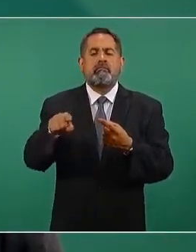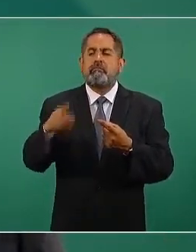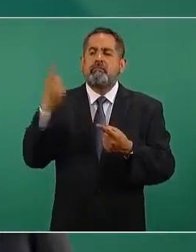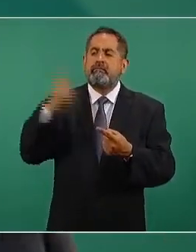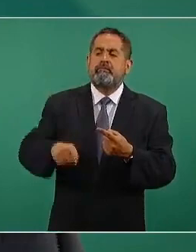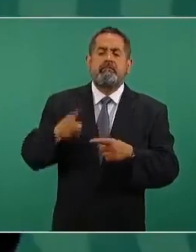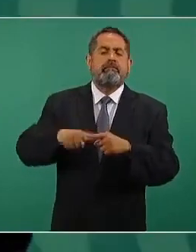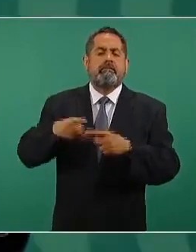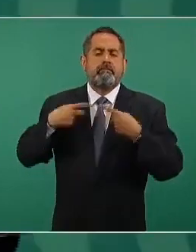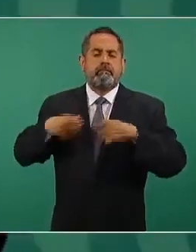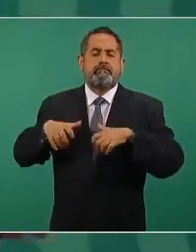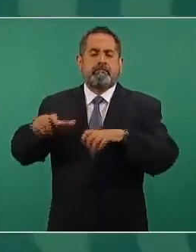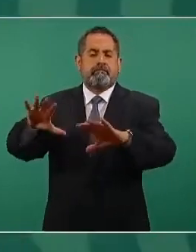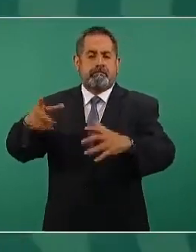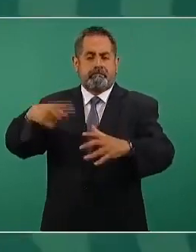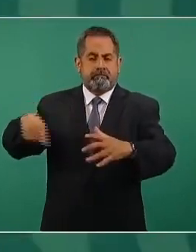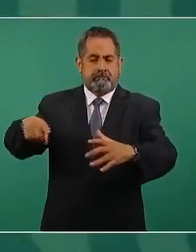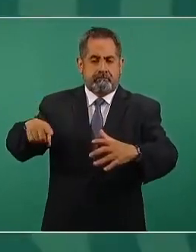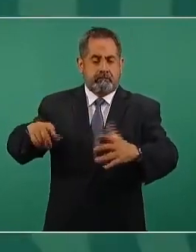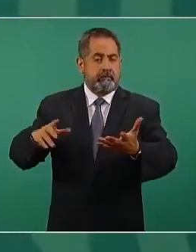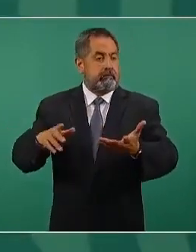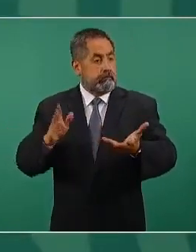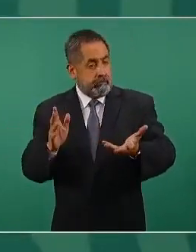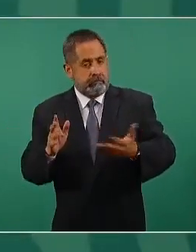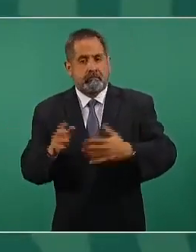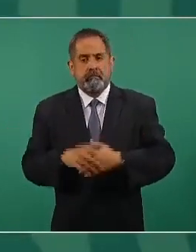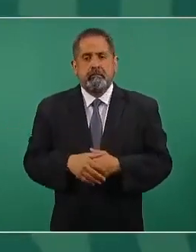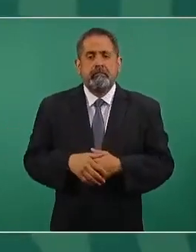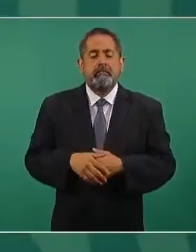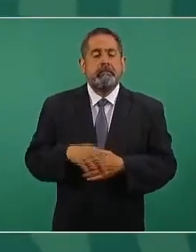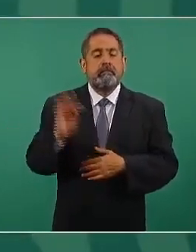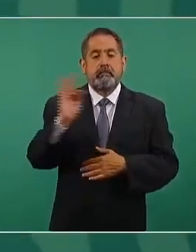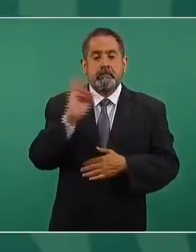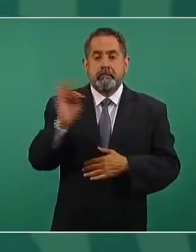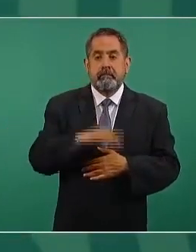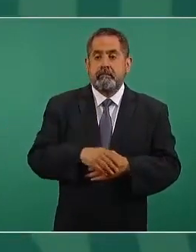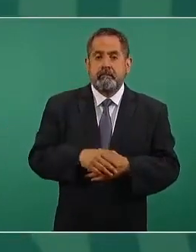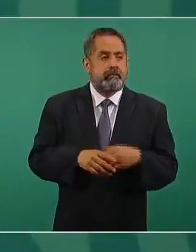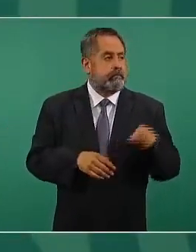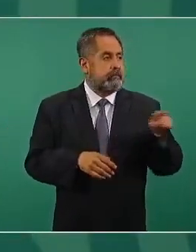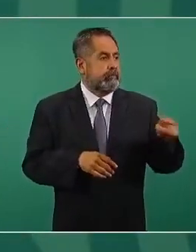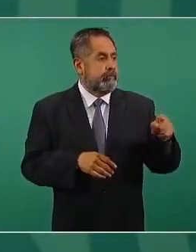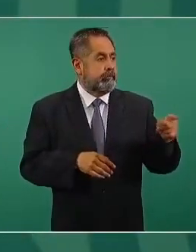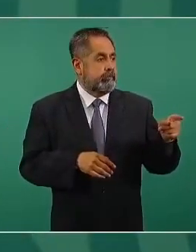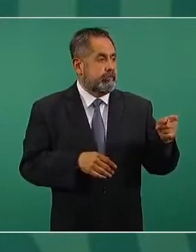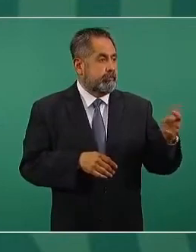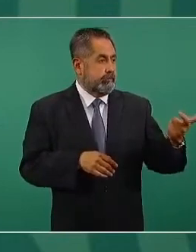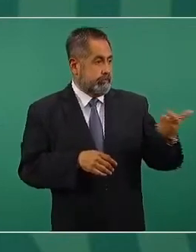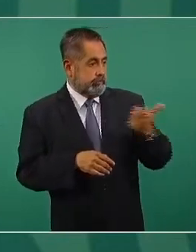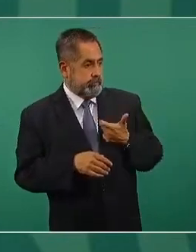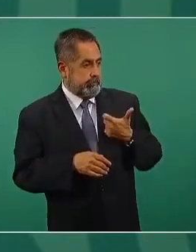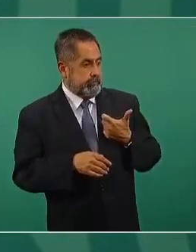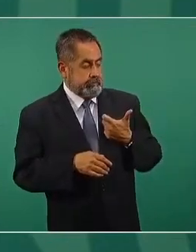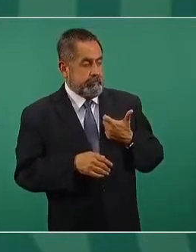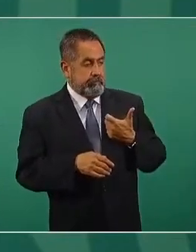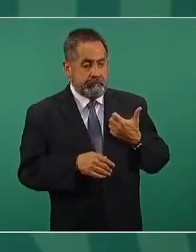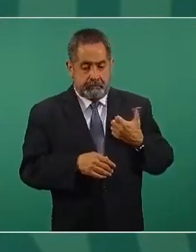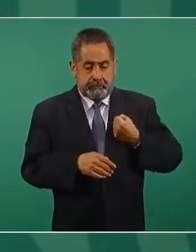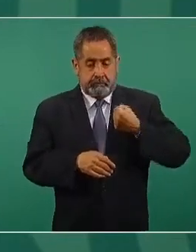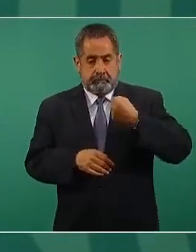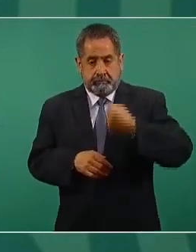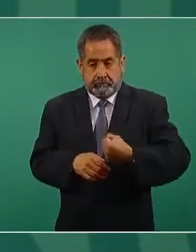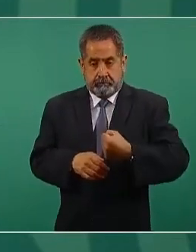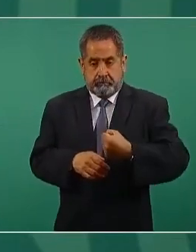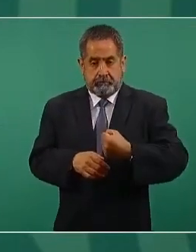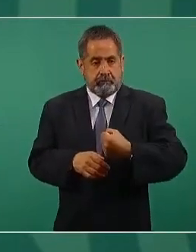Pero si al presidente lo ponen con dinero,